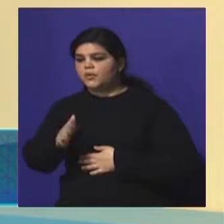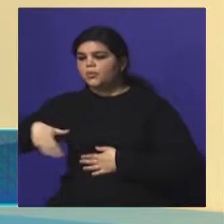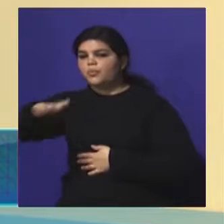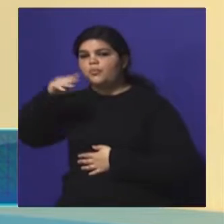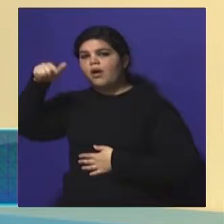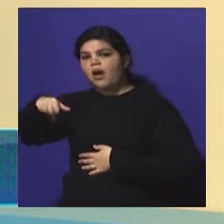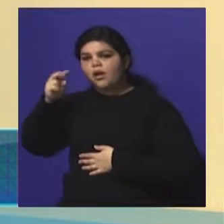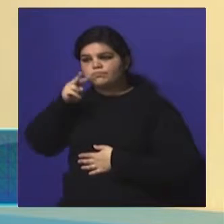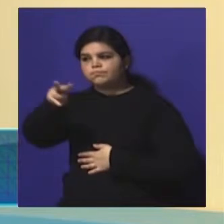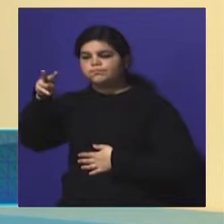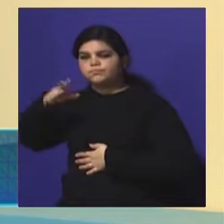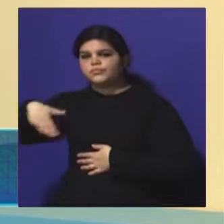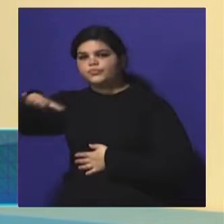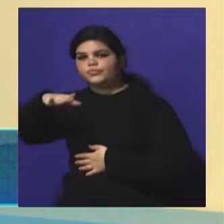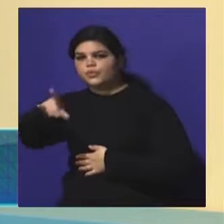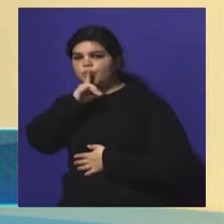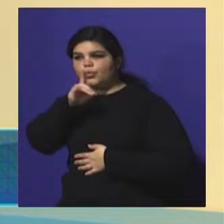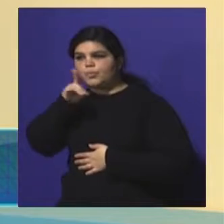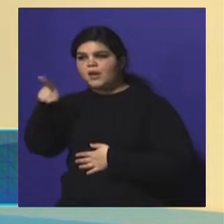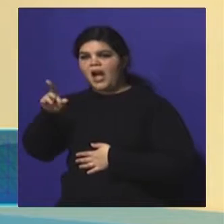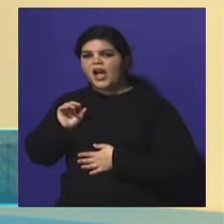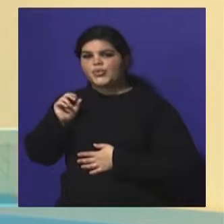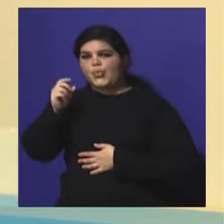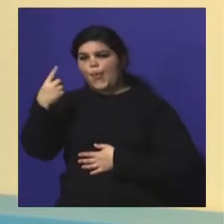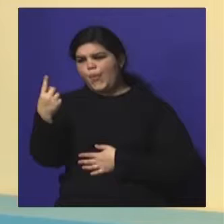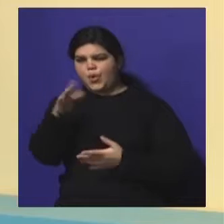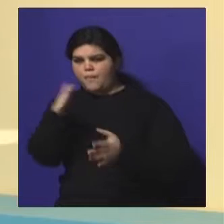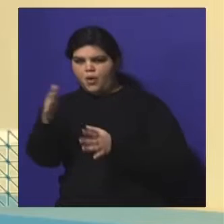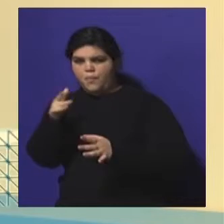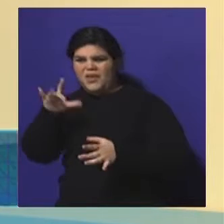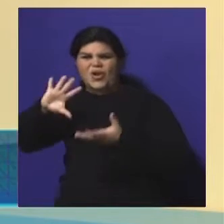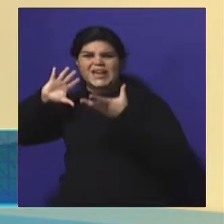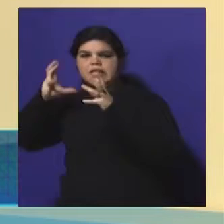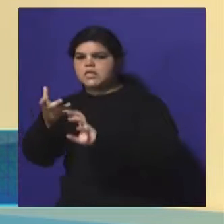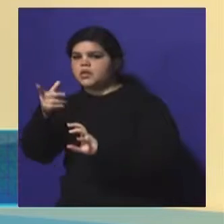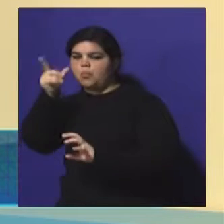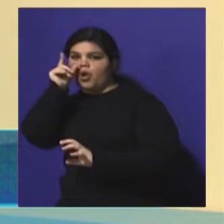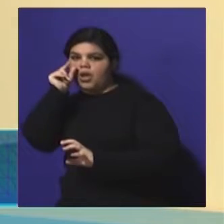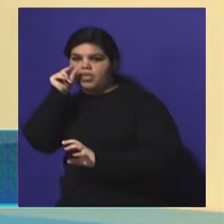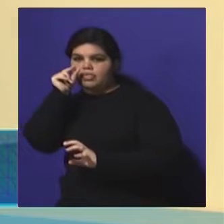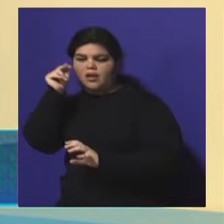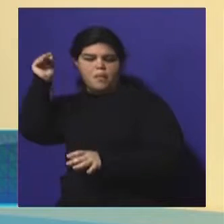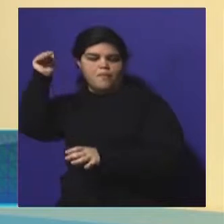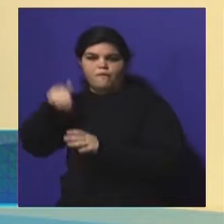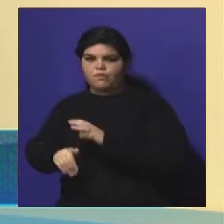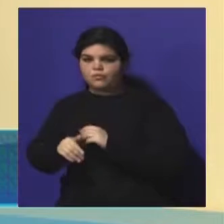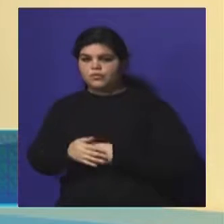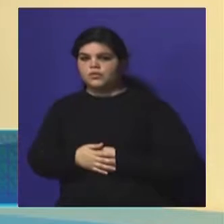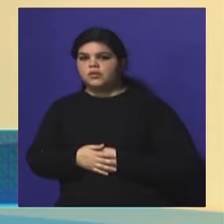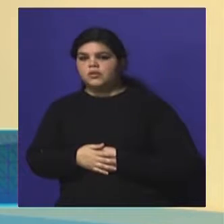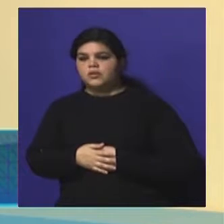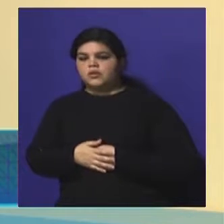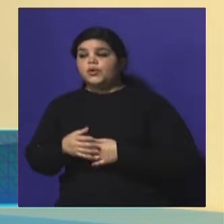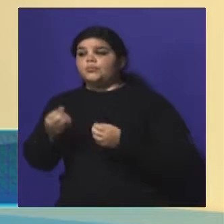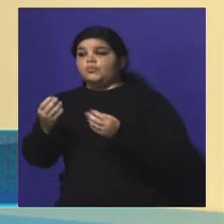que Tucumán viene de no menos de un año de una situación de crisis política concreta muy profunda entre el